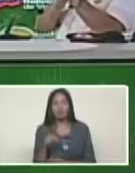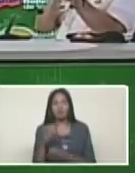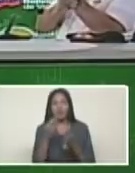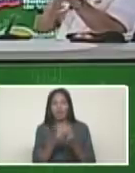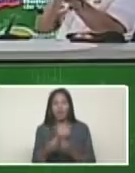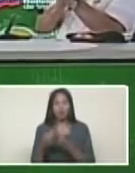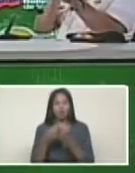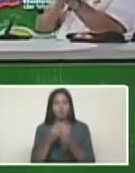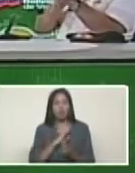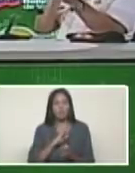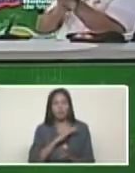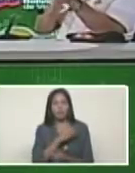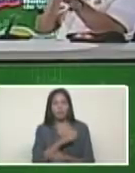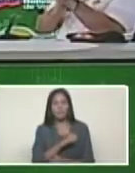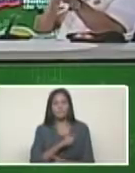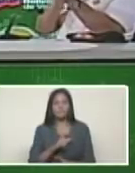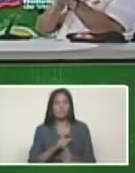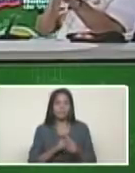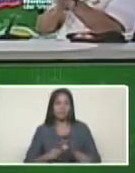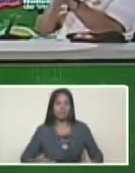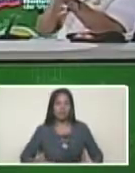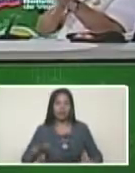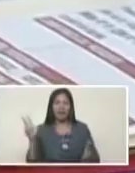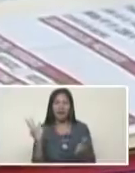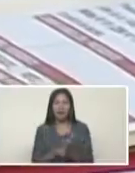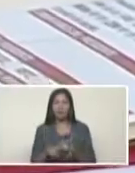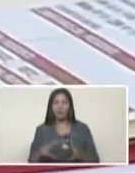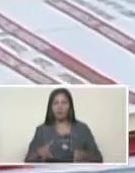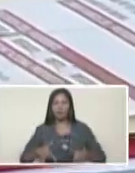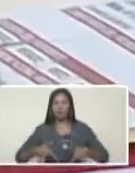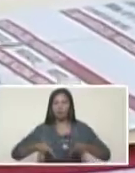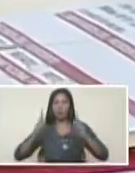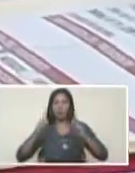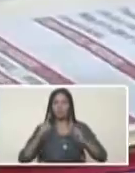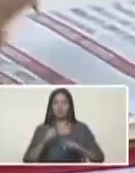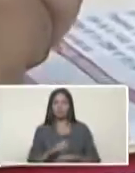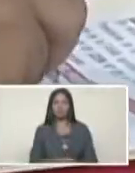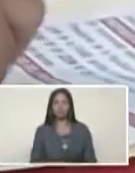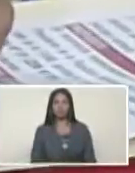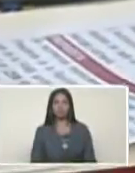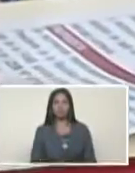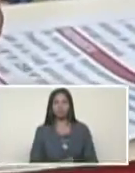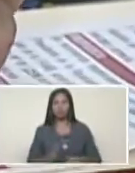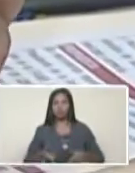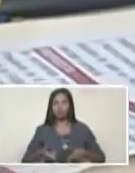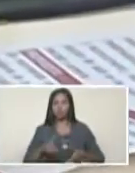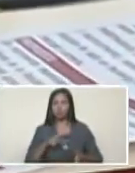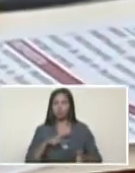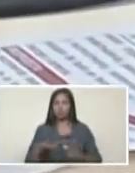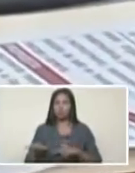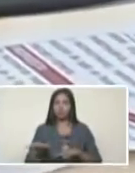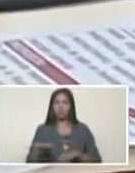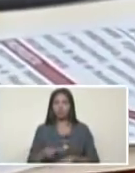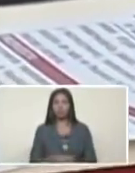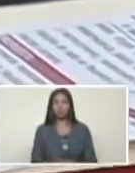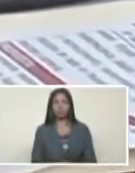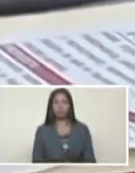económica militar. Aprobado. Cúmplase. Cúmplase.